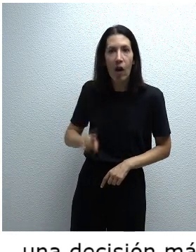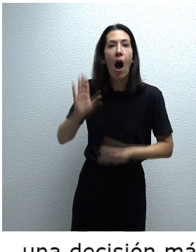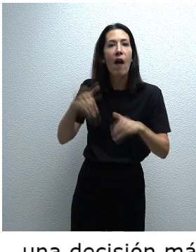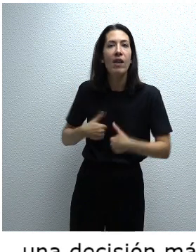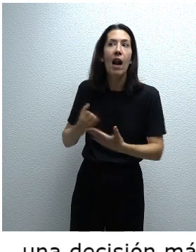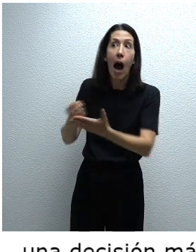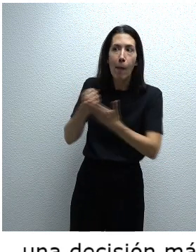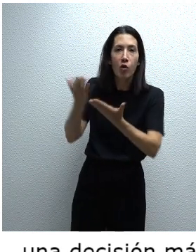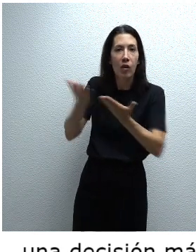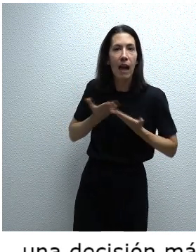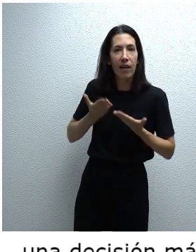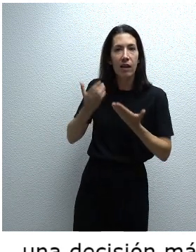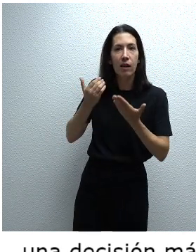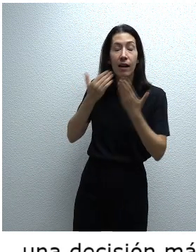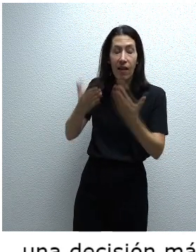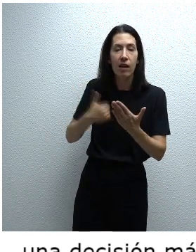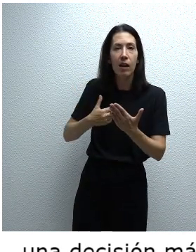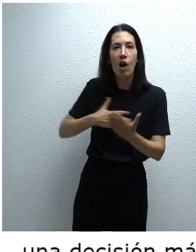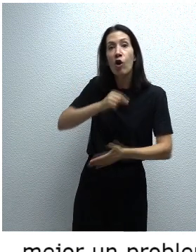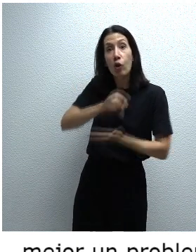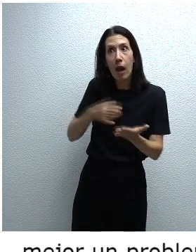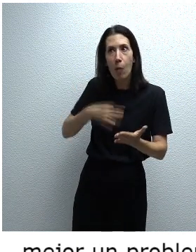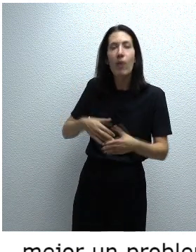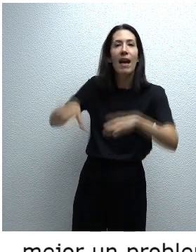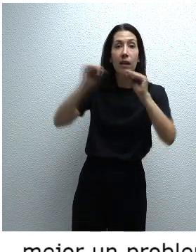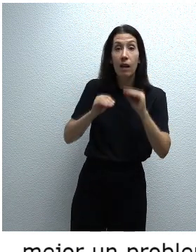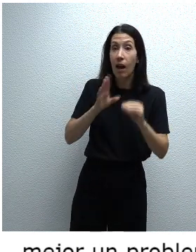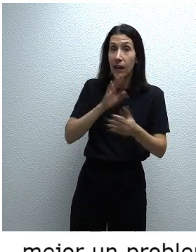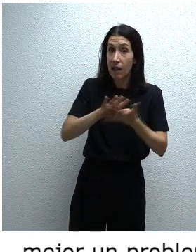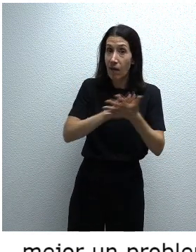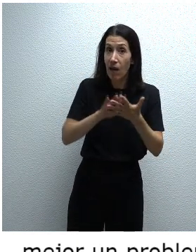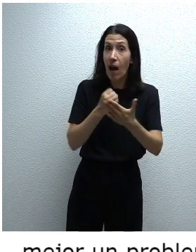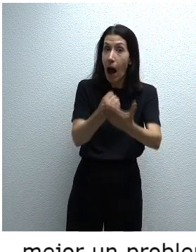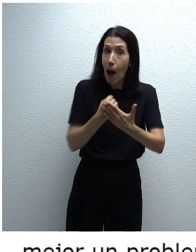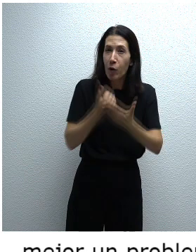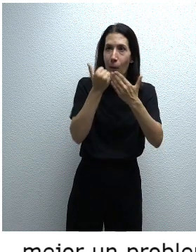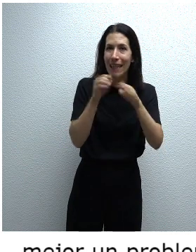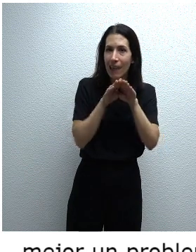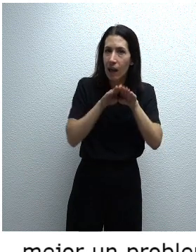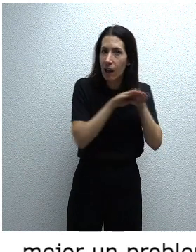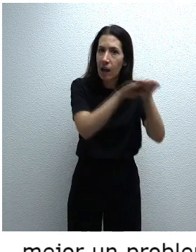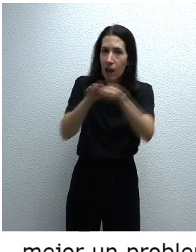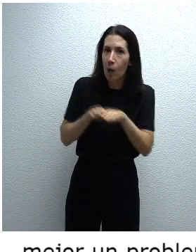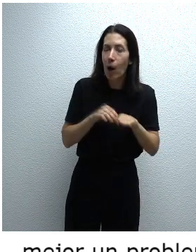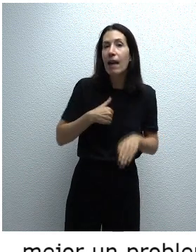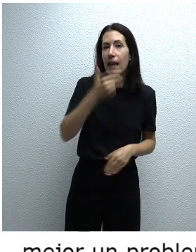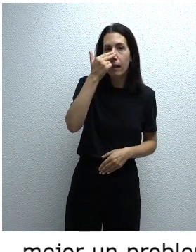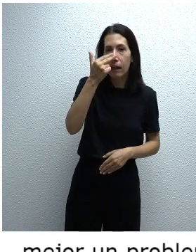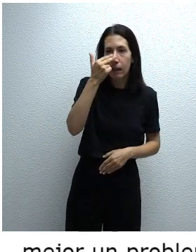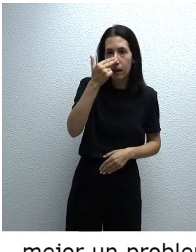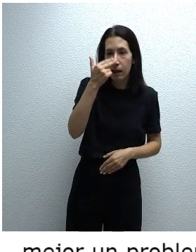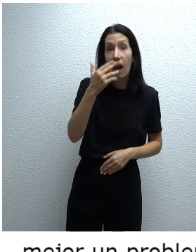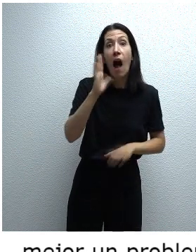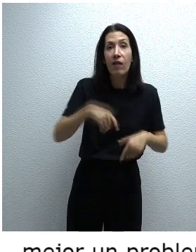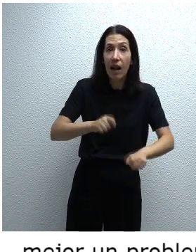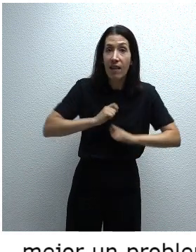que esta formación a nivel, como si dijéramos horizontal, va a ser muy, muy interesante y va a cambiar muchas